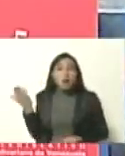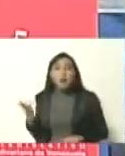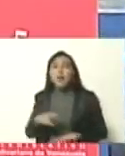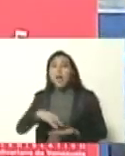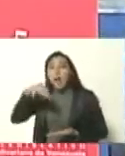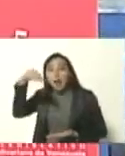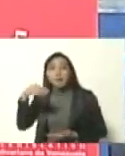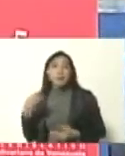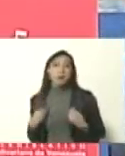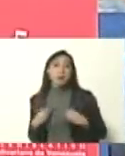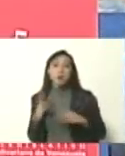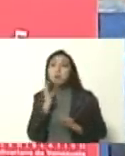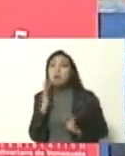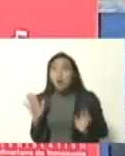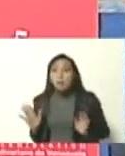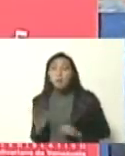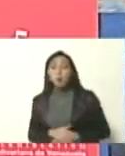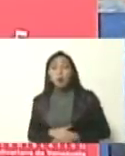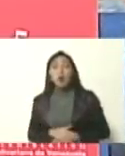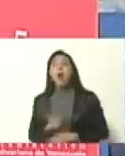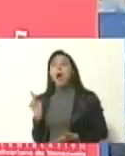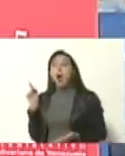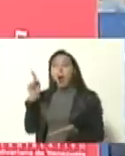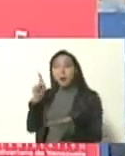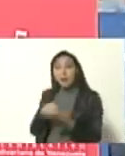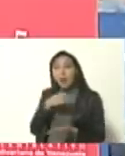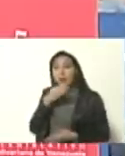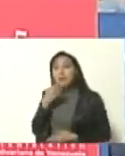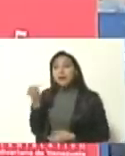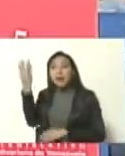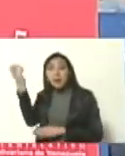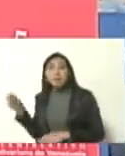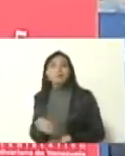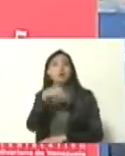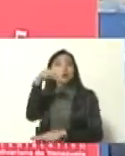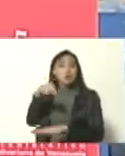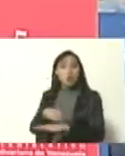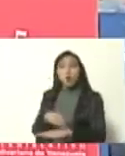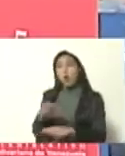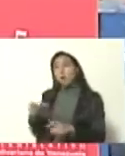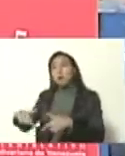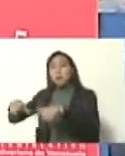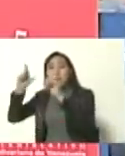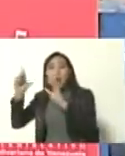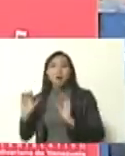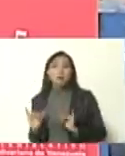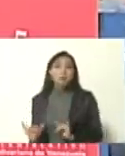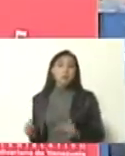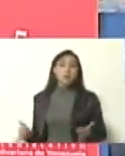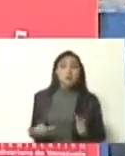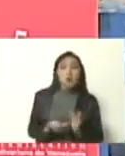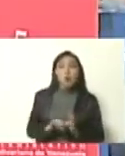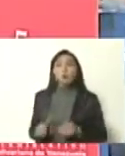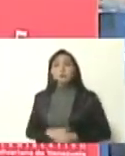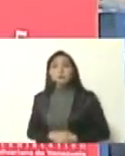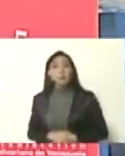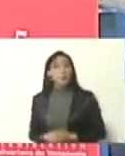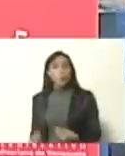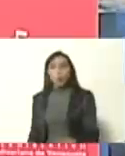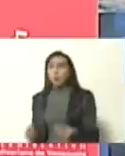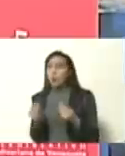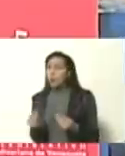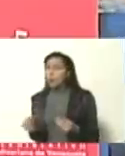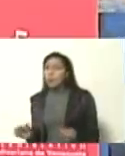y que probablemente estaba esa tarde en el edificio de Pajarito. Así que han sido múltiples